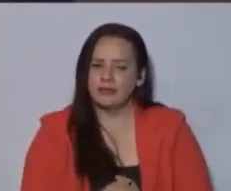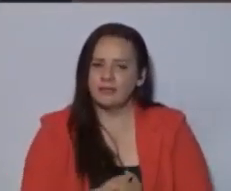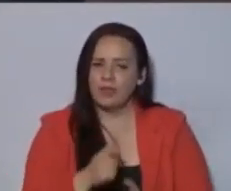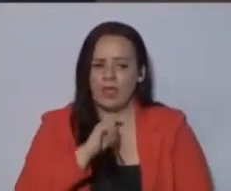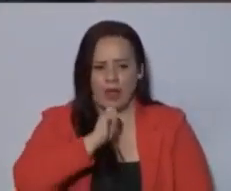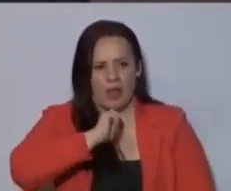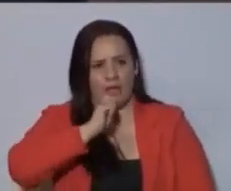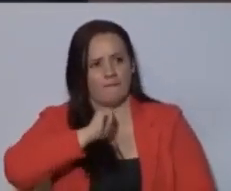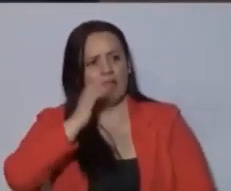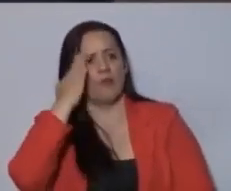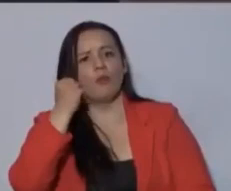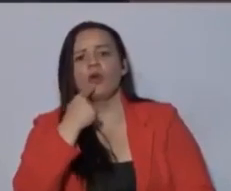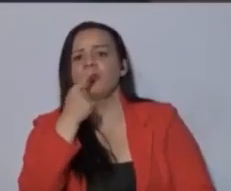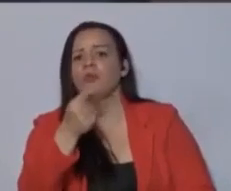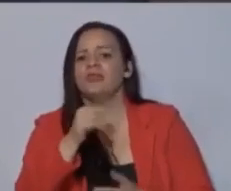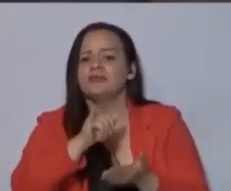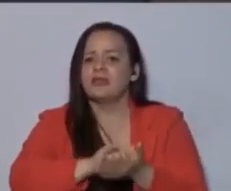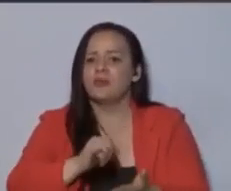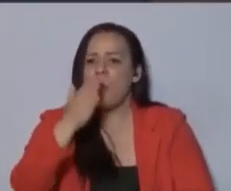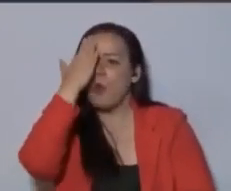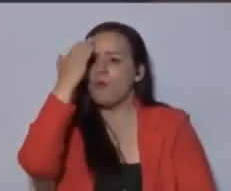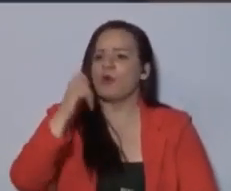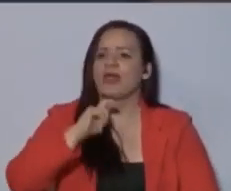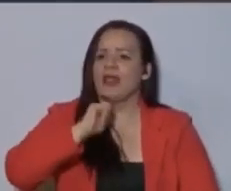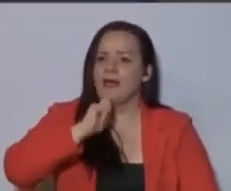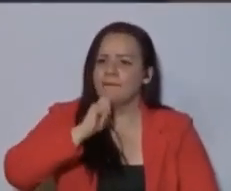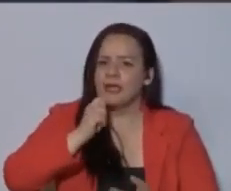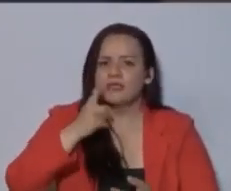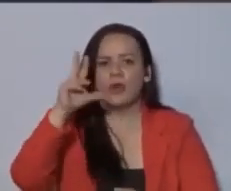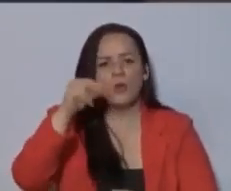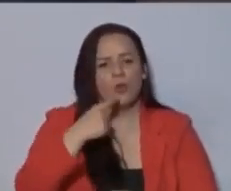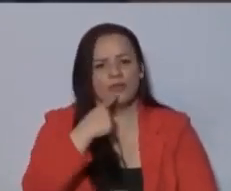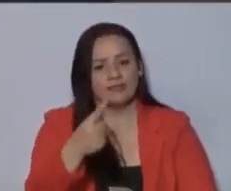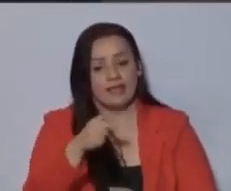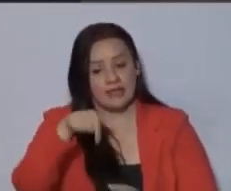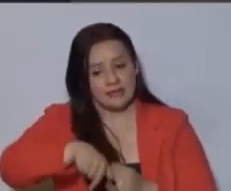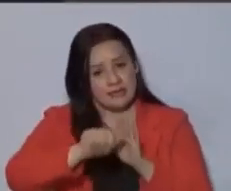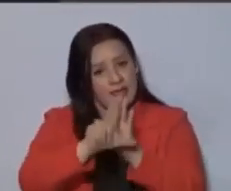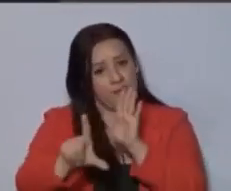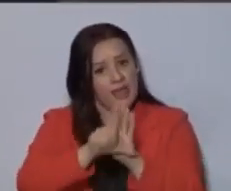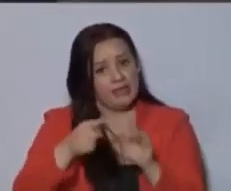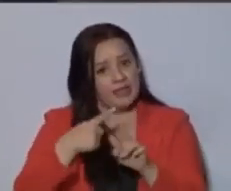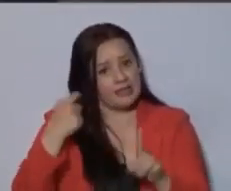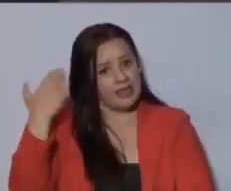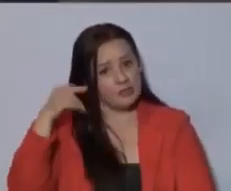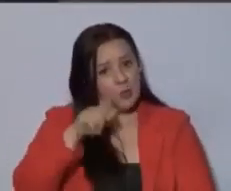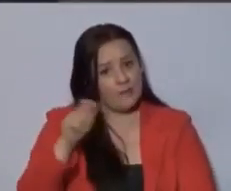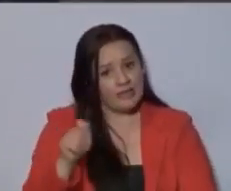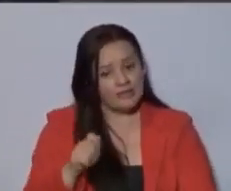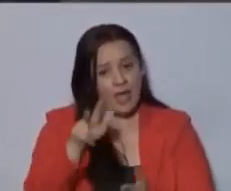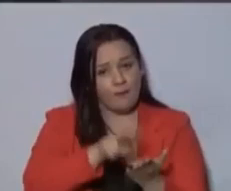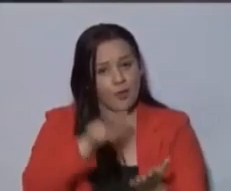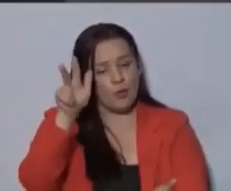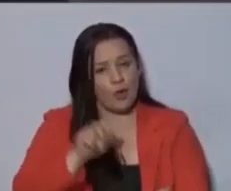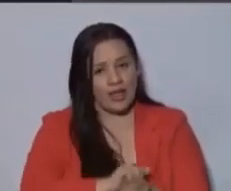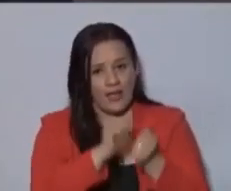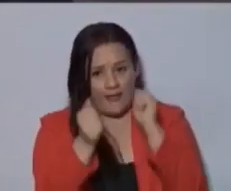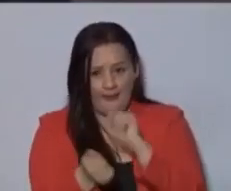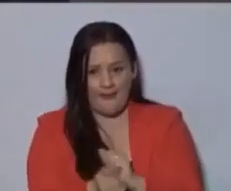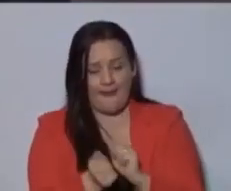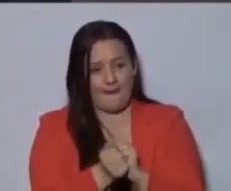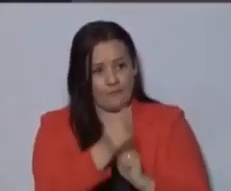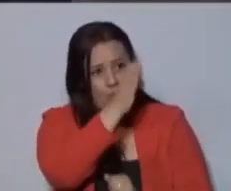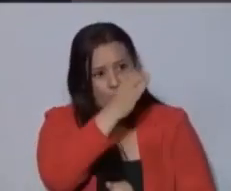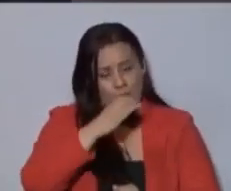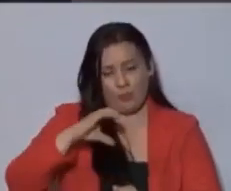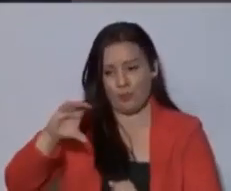¿Por qué la prensa no dice eso? ¿Por qué la prensa no dice que esta Asamblea Legislativa de hace un mes aprobó el cambio de destino de la